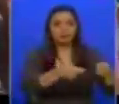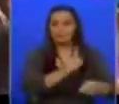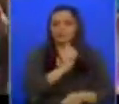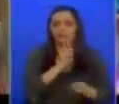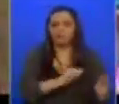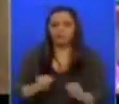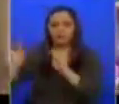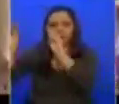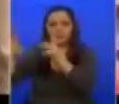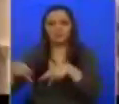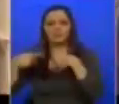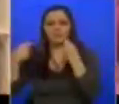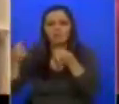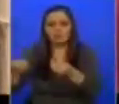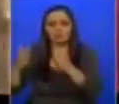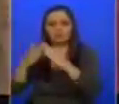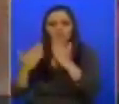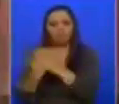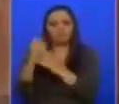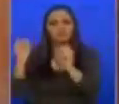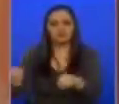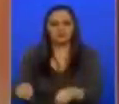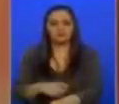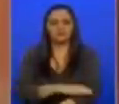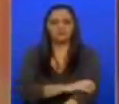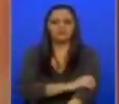en zonas de eminente riesgo.